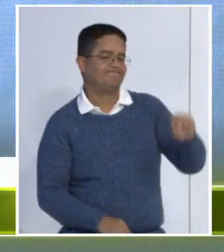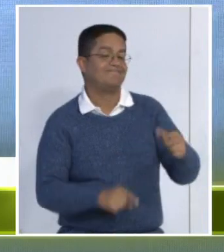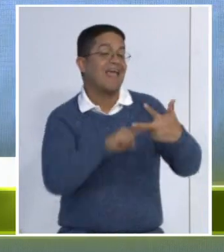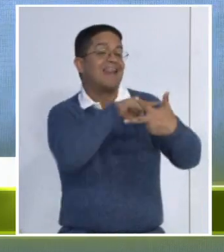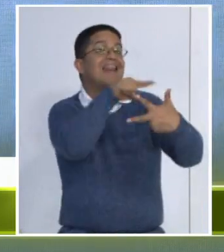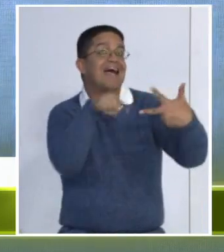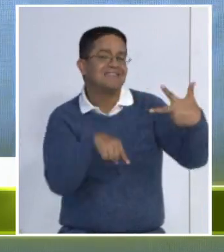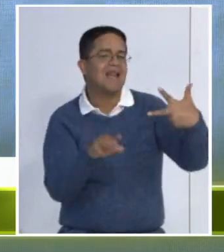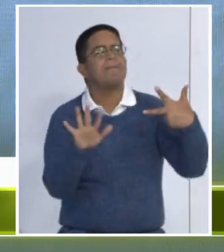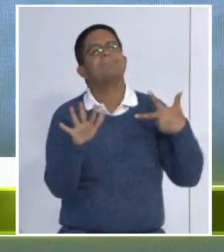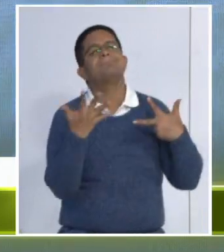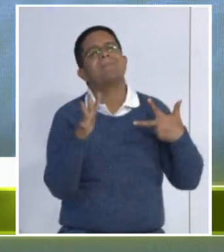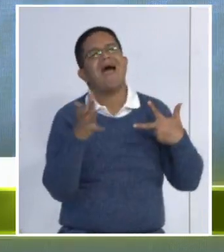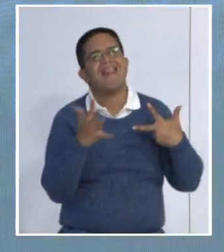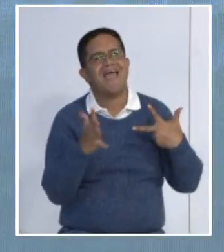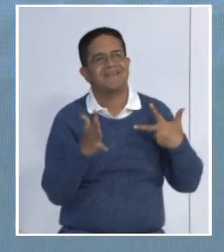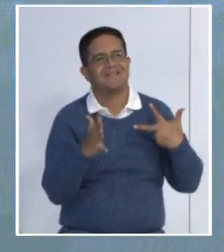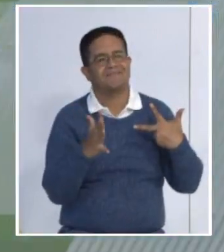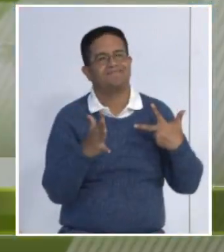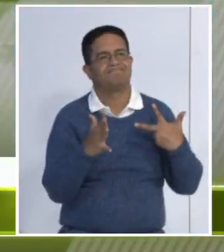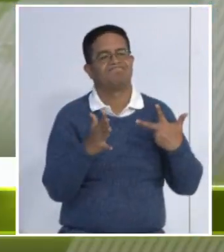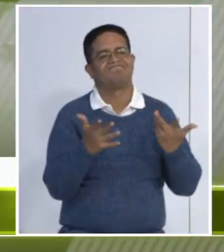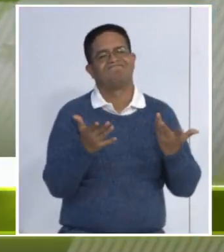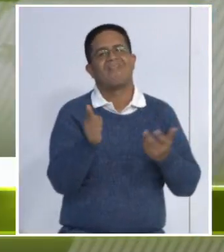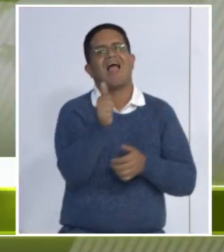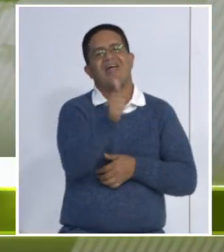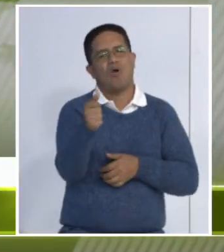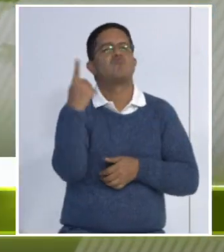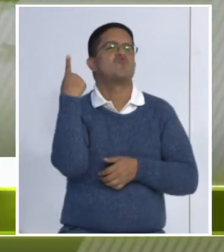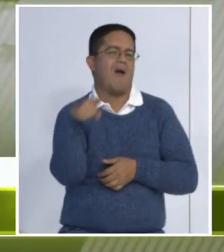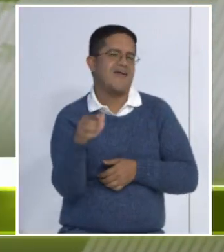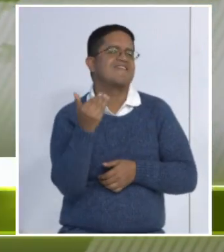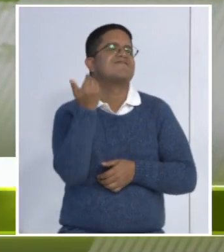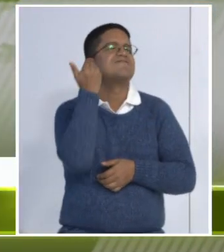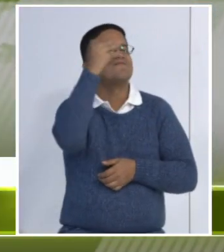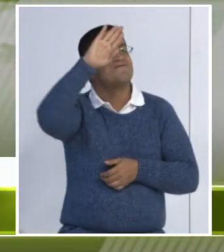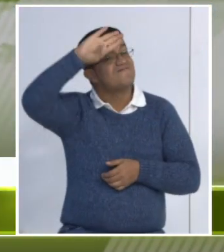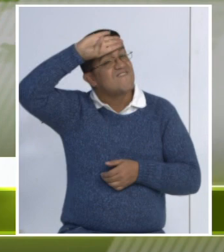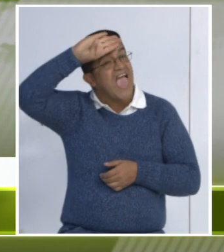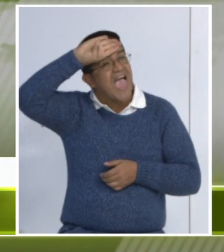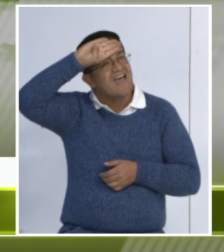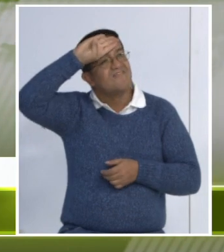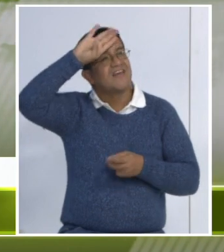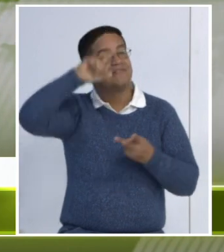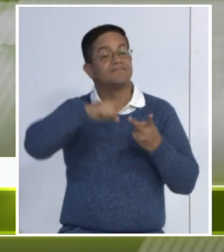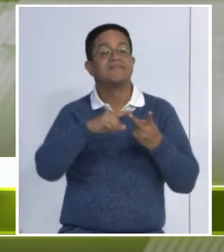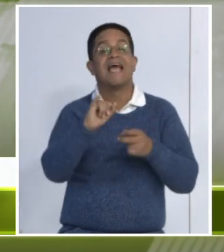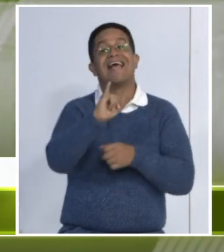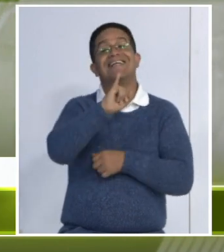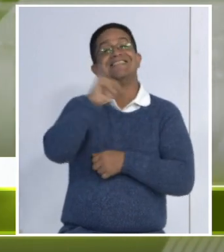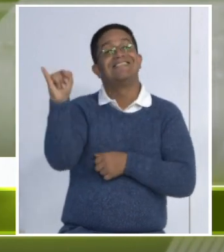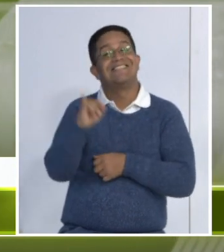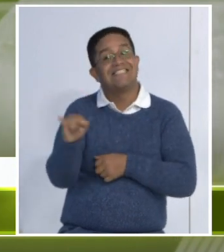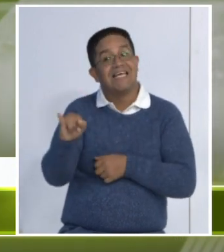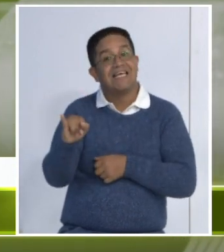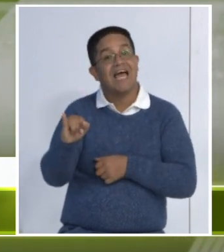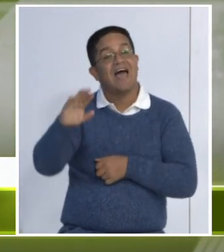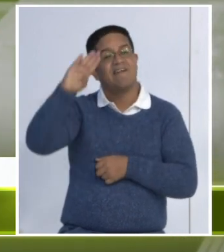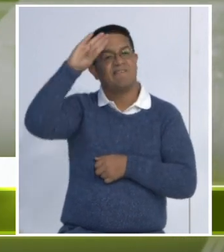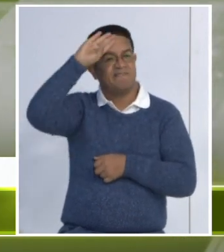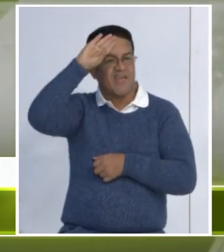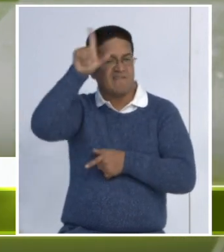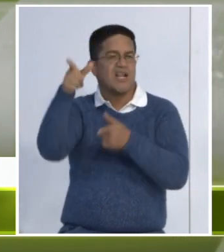tienen características clínicas en común, generalmente vienen con fiebre. El Zika generalmente cursa con una fiebre un poquito